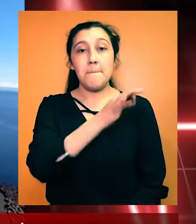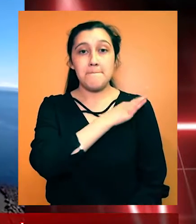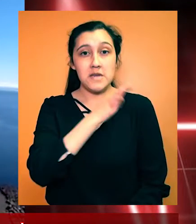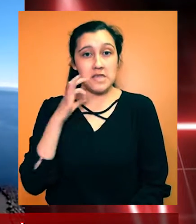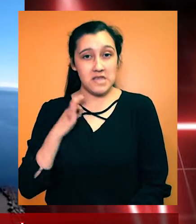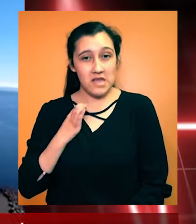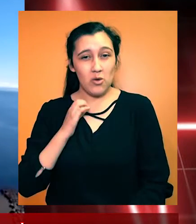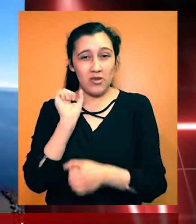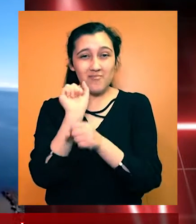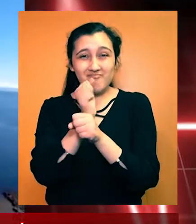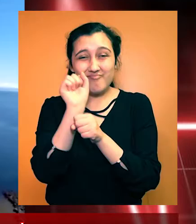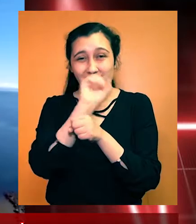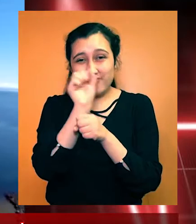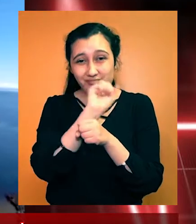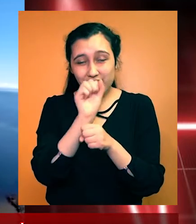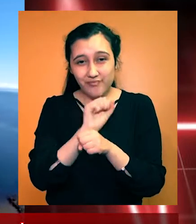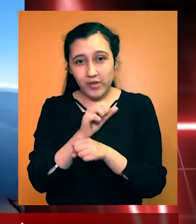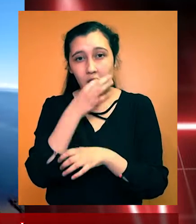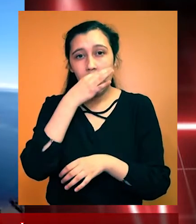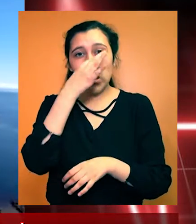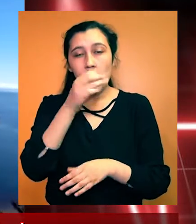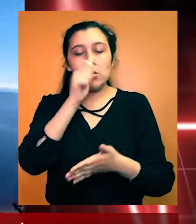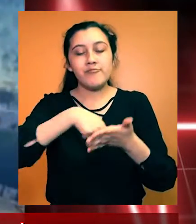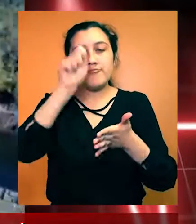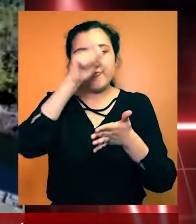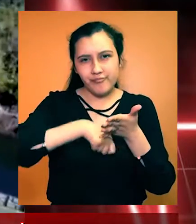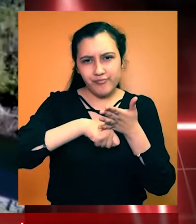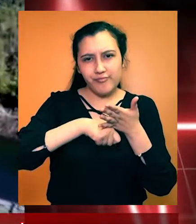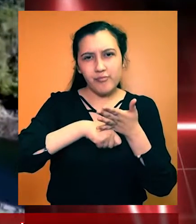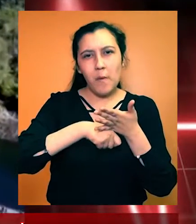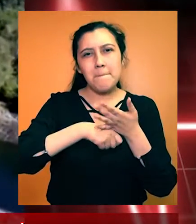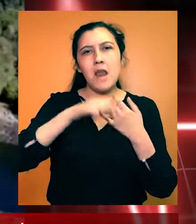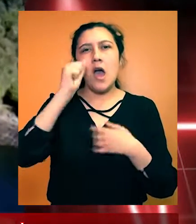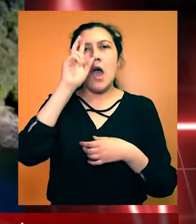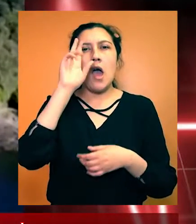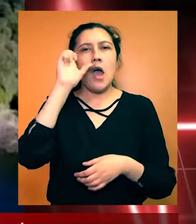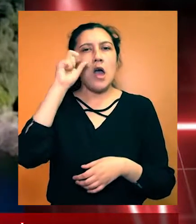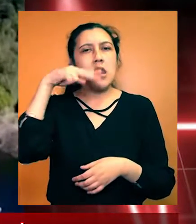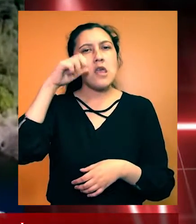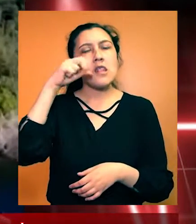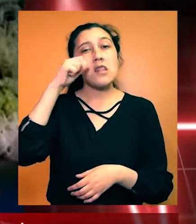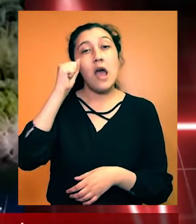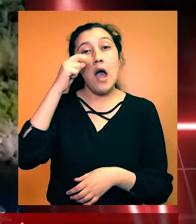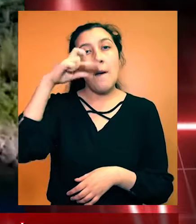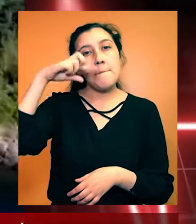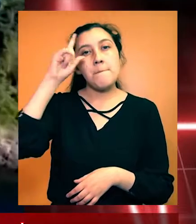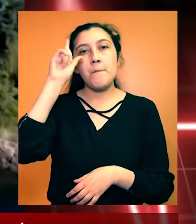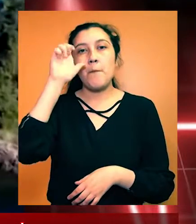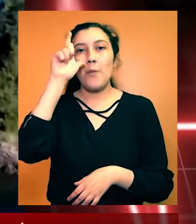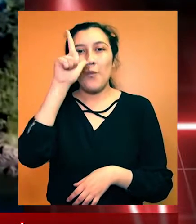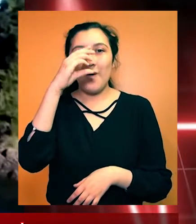El Ministerio de Transporte confirmó que el contrato de subsidio para el tramo La Arena-Puelche se modificó e incluso se mejoró con naves